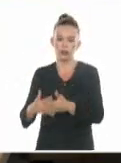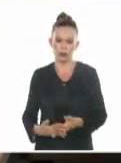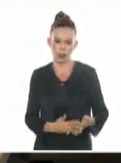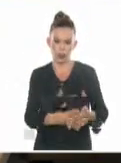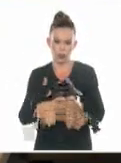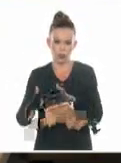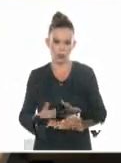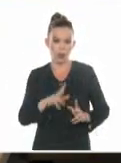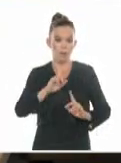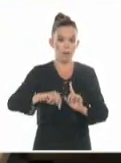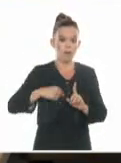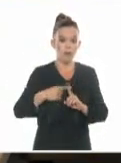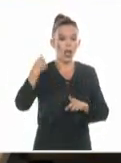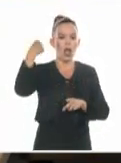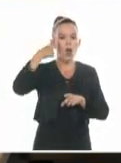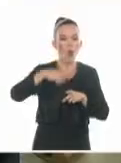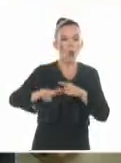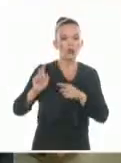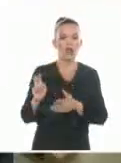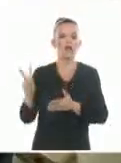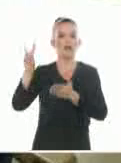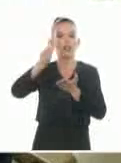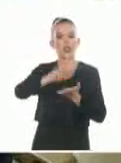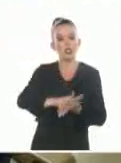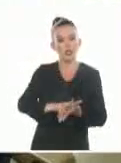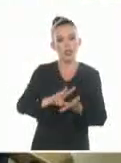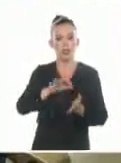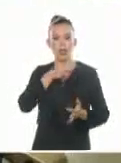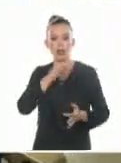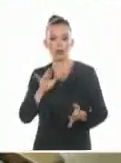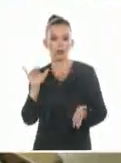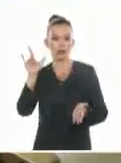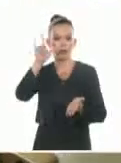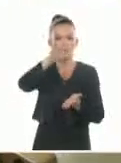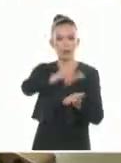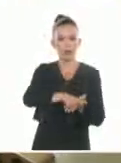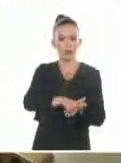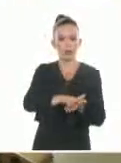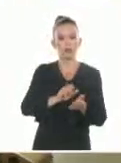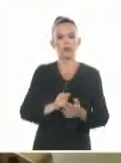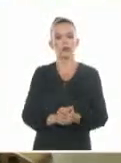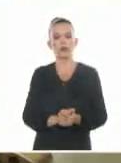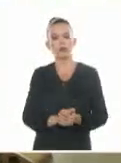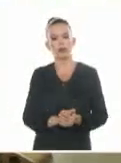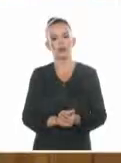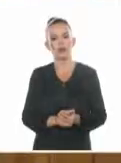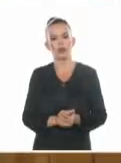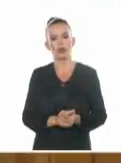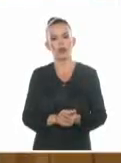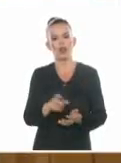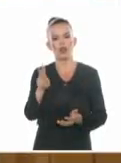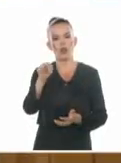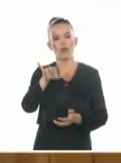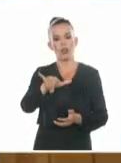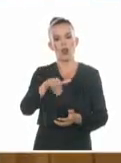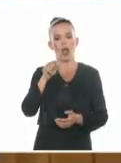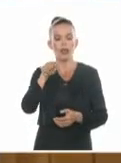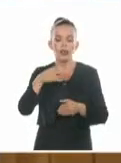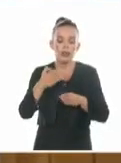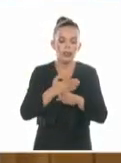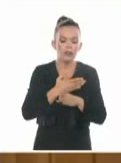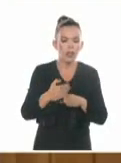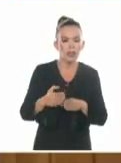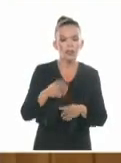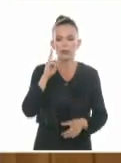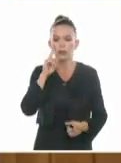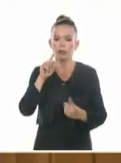del presidente cubano Miguel Díaz-Canel a Nueva York, ha sostenido encuentros con representantes del sector, ratificando la voluntad